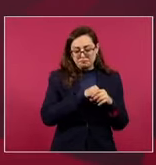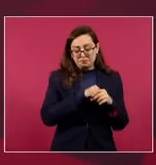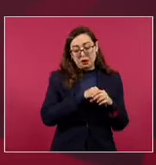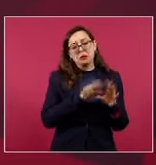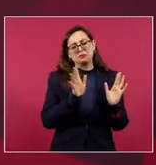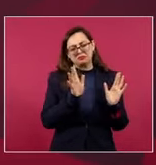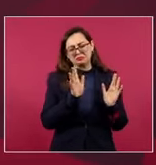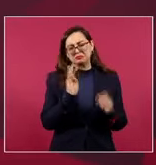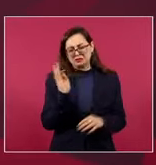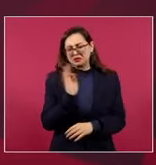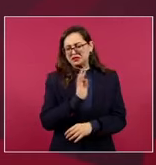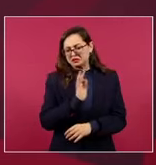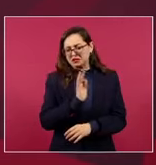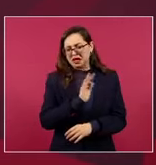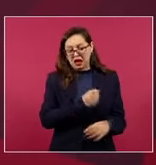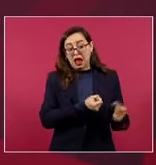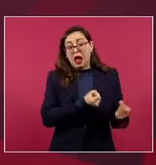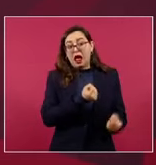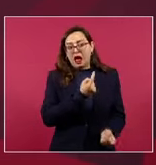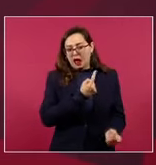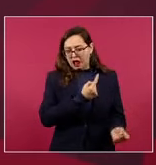pero